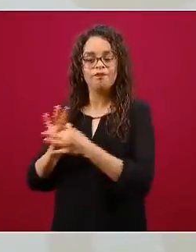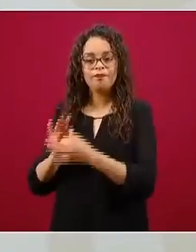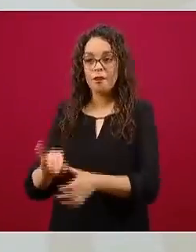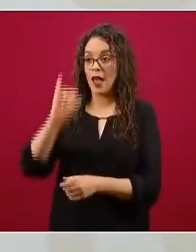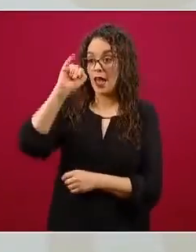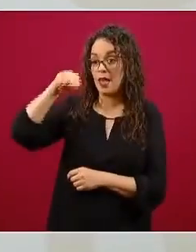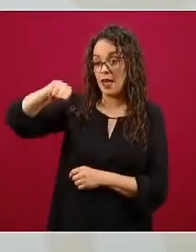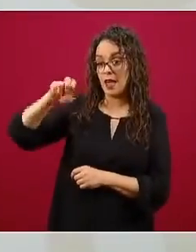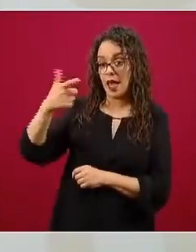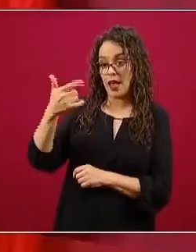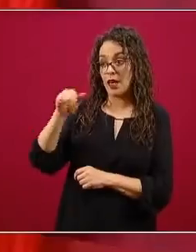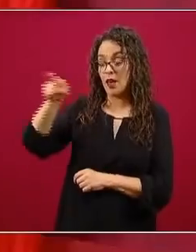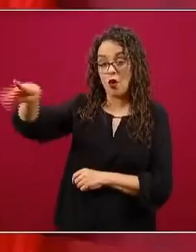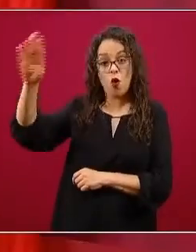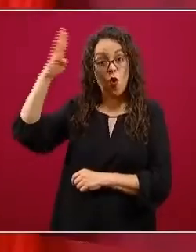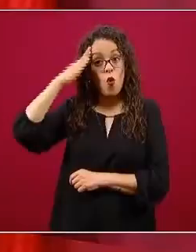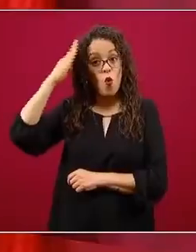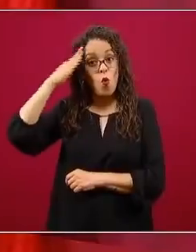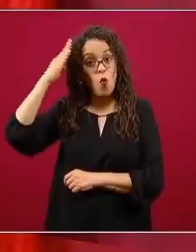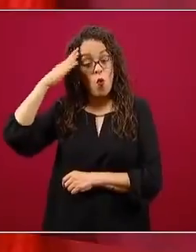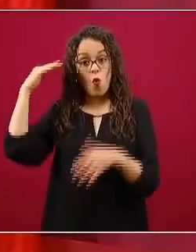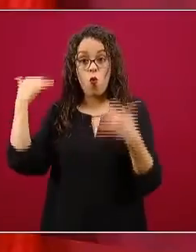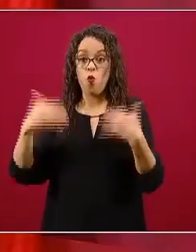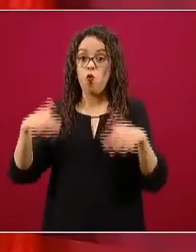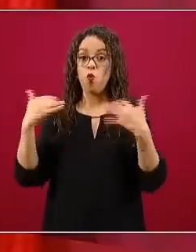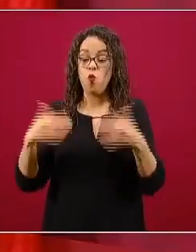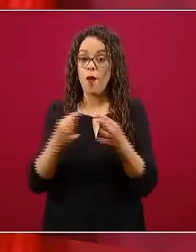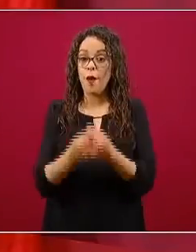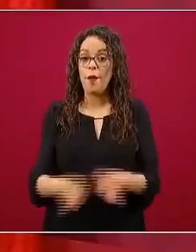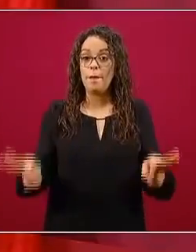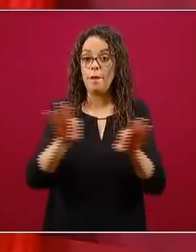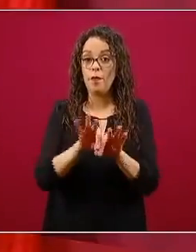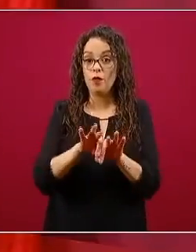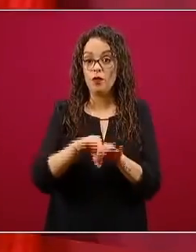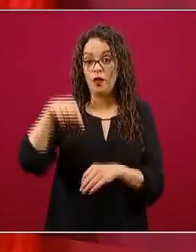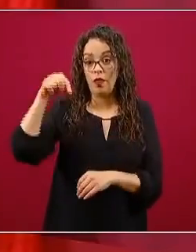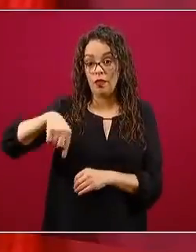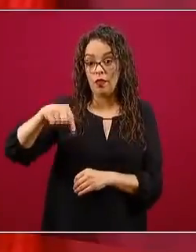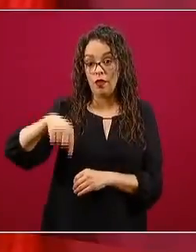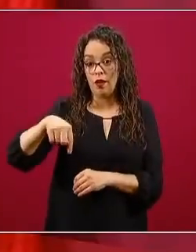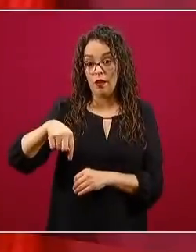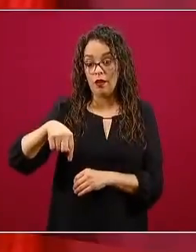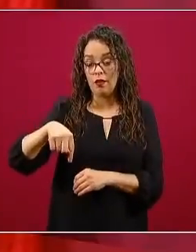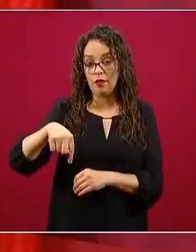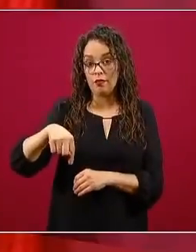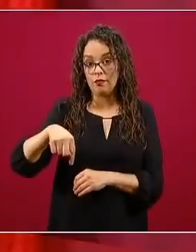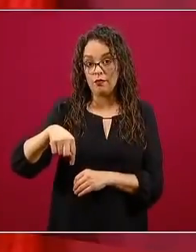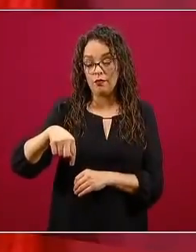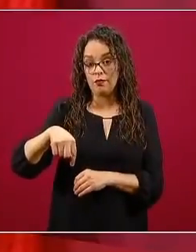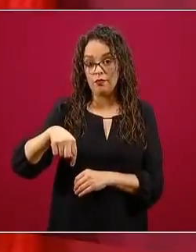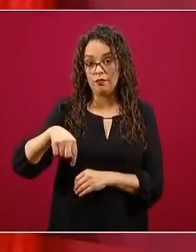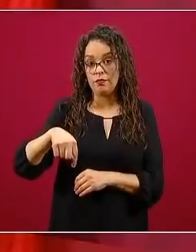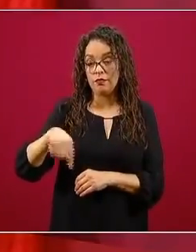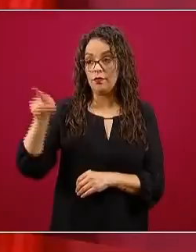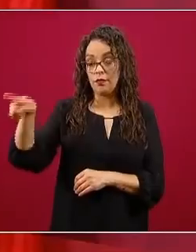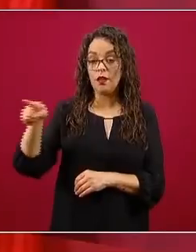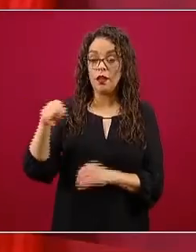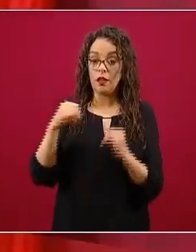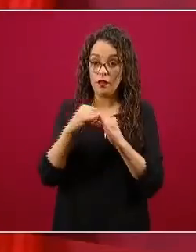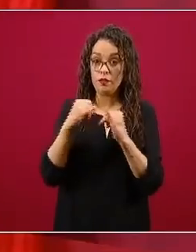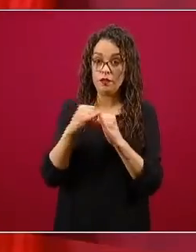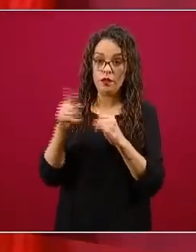autoridad en estadísticas vitales del país. Como todos conocemos, el INEGI es una institución autónoma, es un